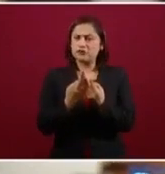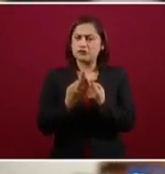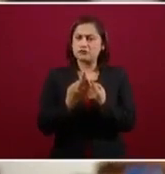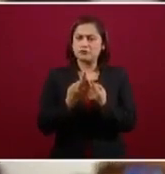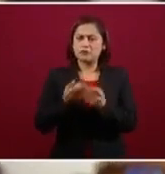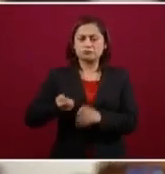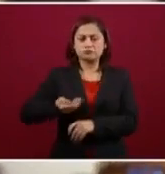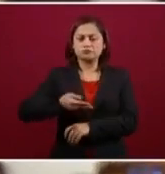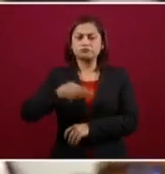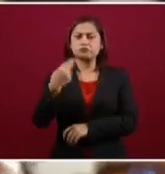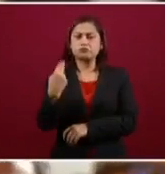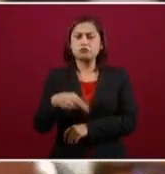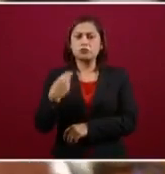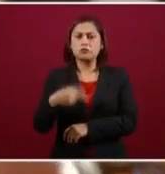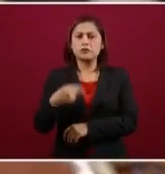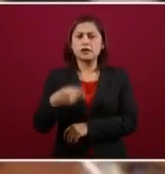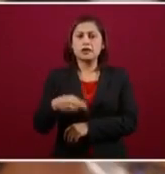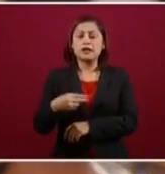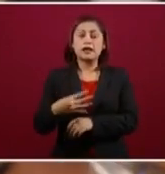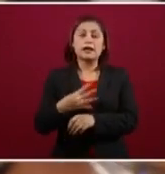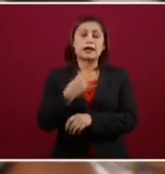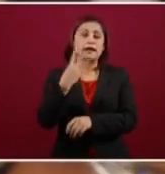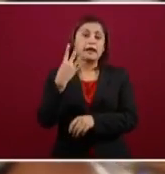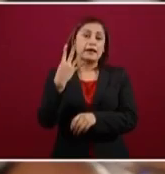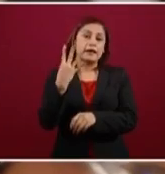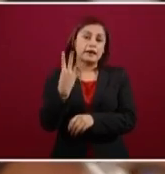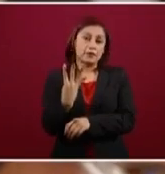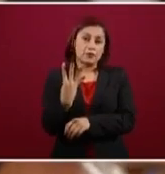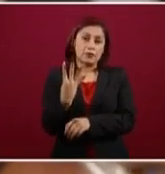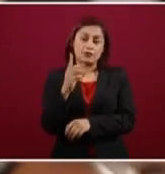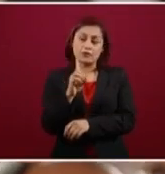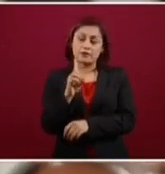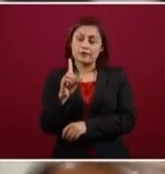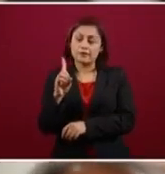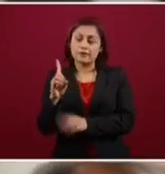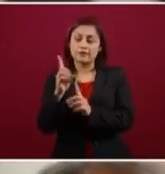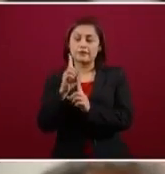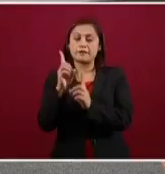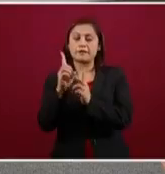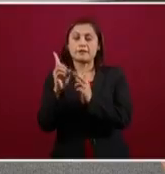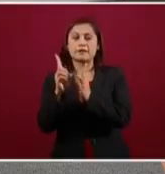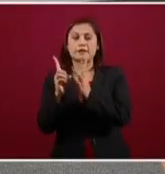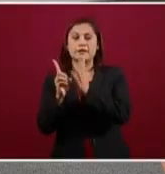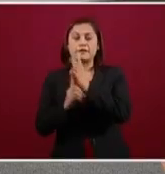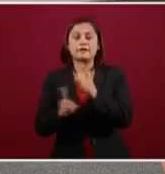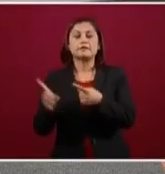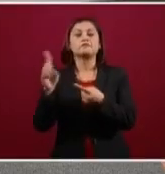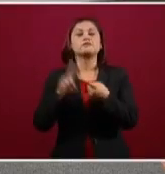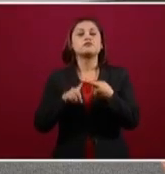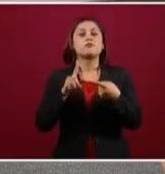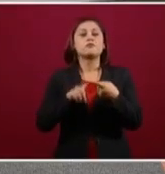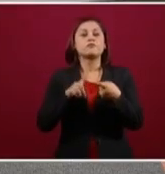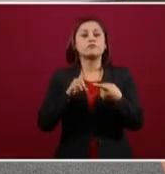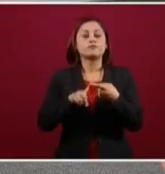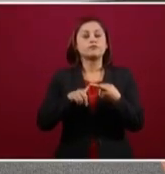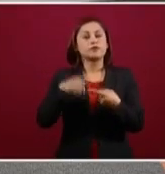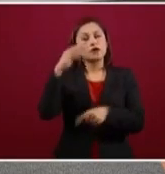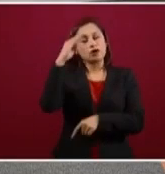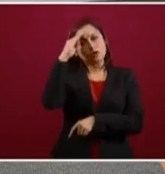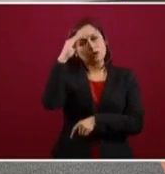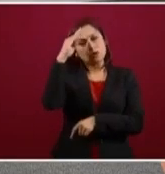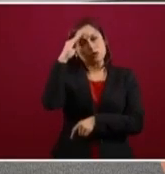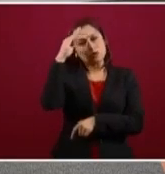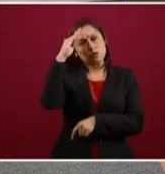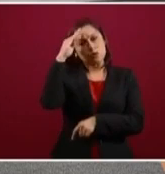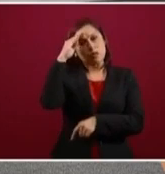D. La primera D es la desracionalización de la conciencia. Por eso en México